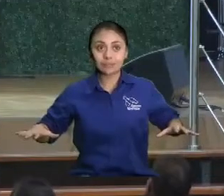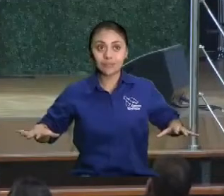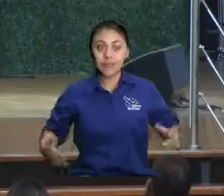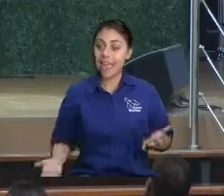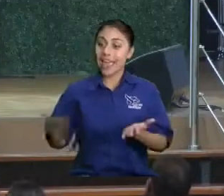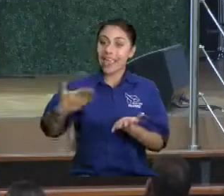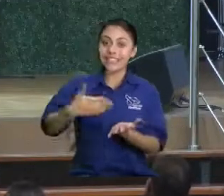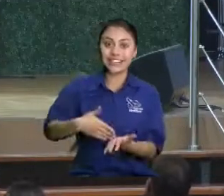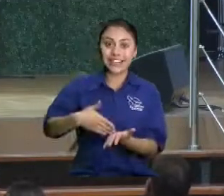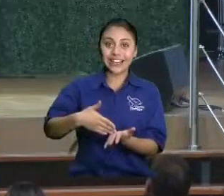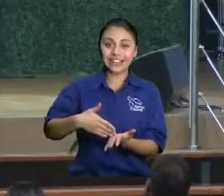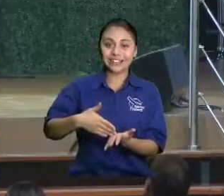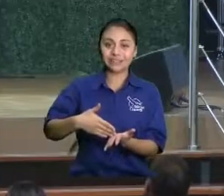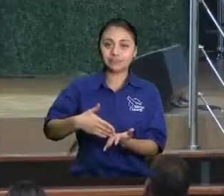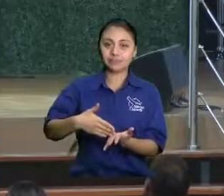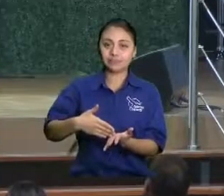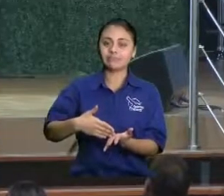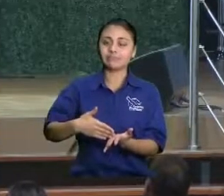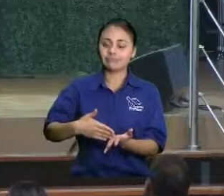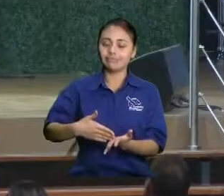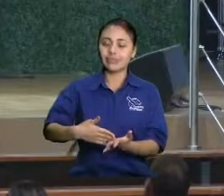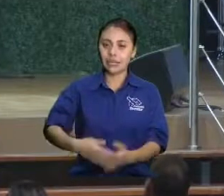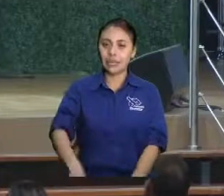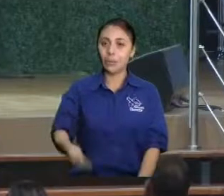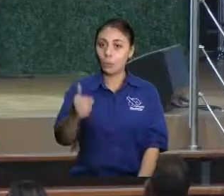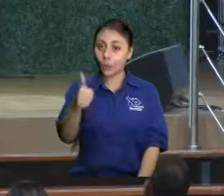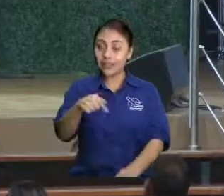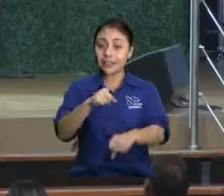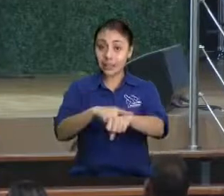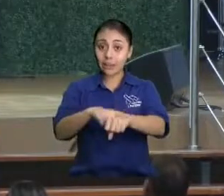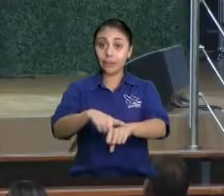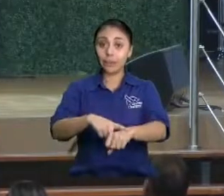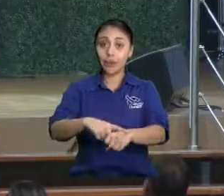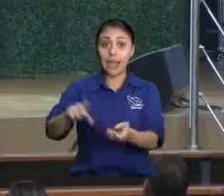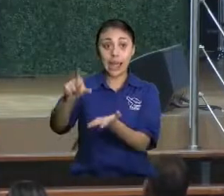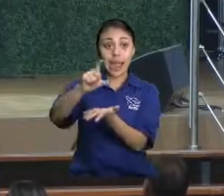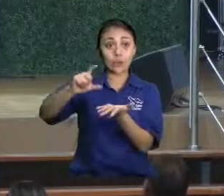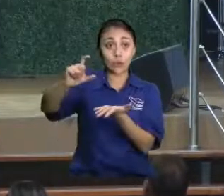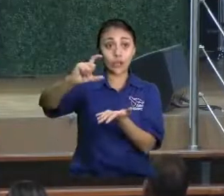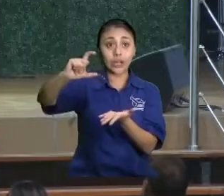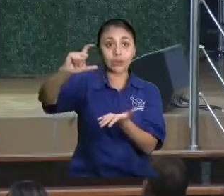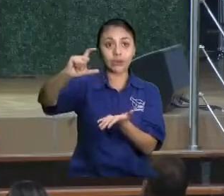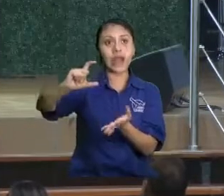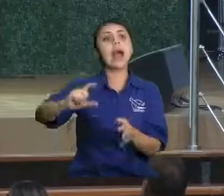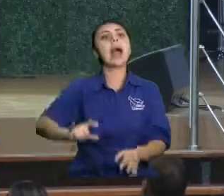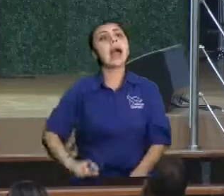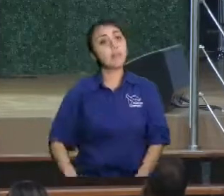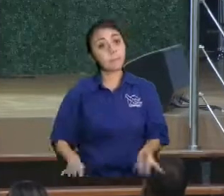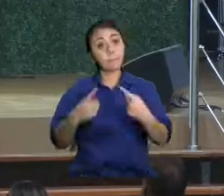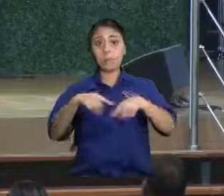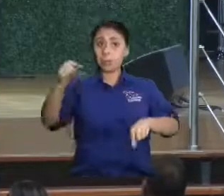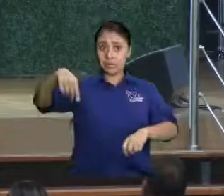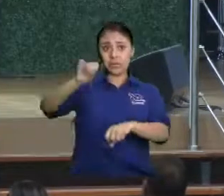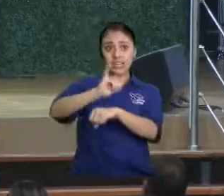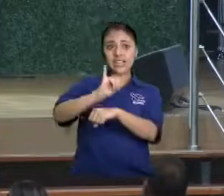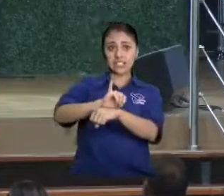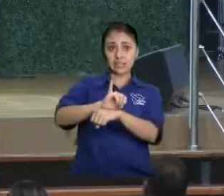llegan temprano al colegio y jamás faltan. ¿Pero usted es a la escuela dominical, a la iglesia?